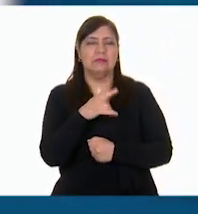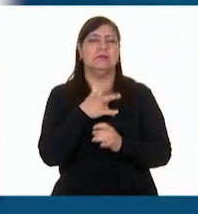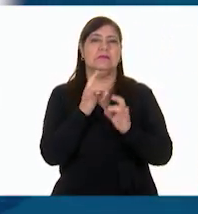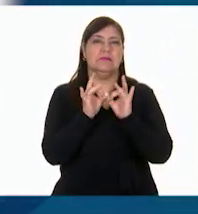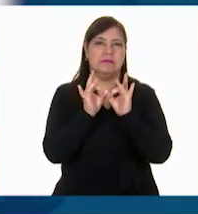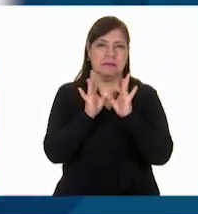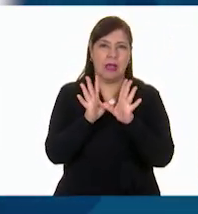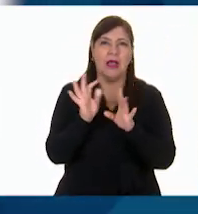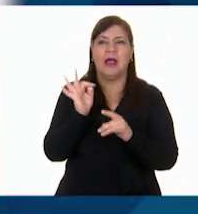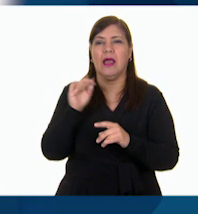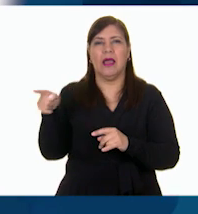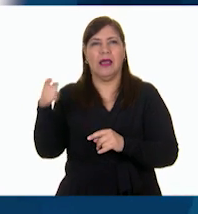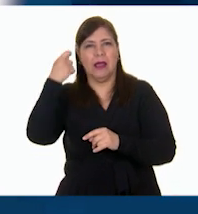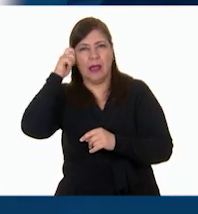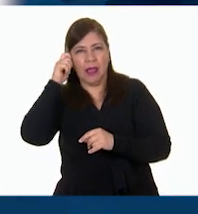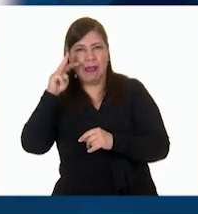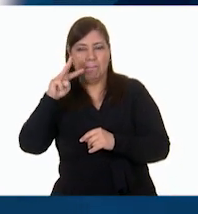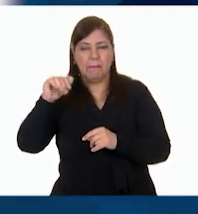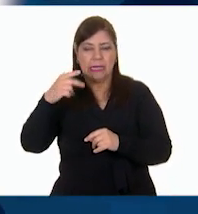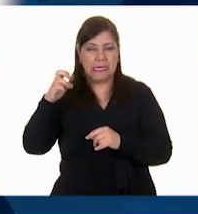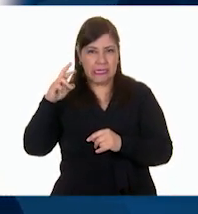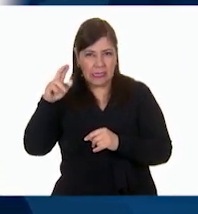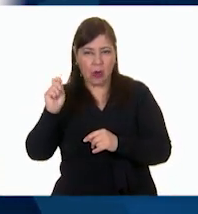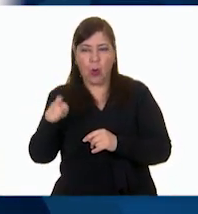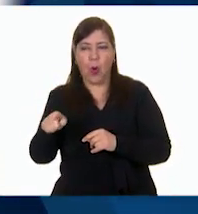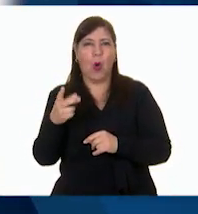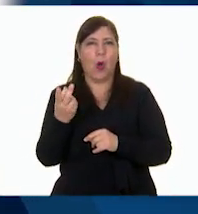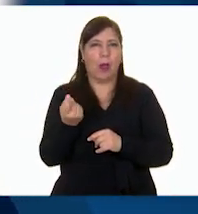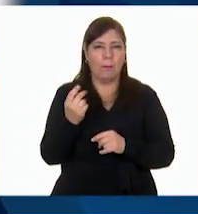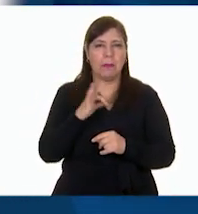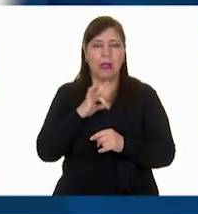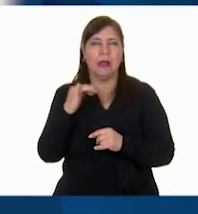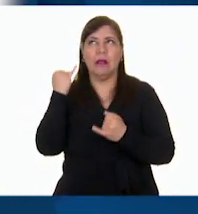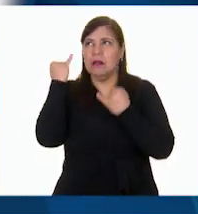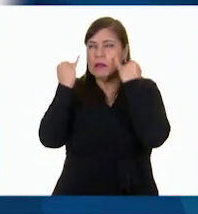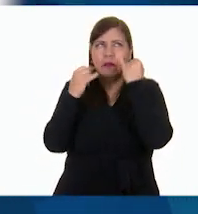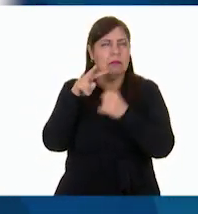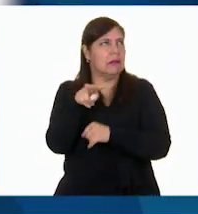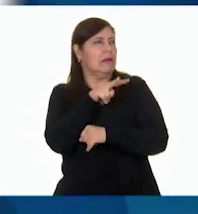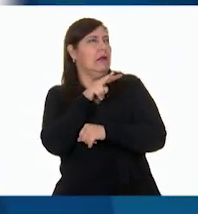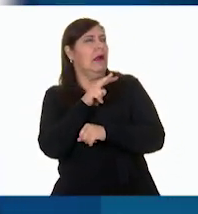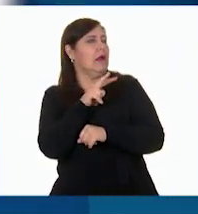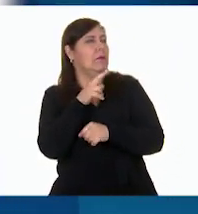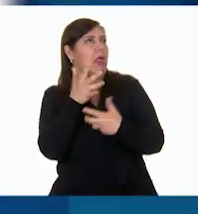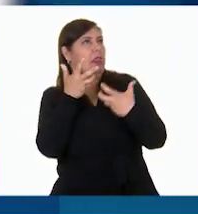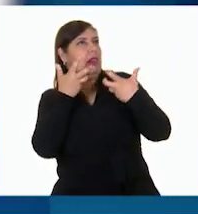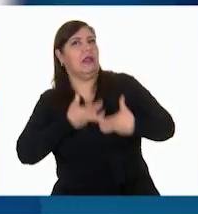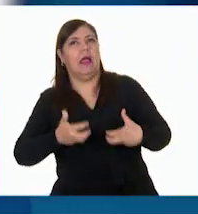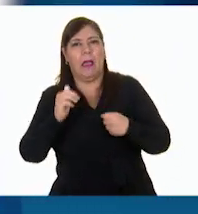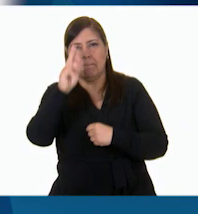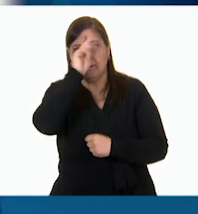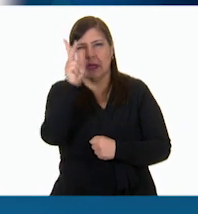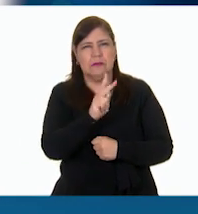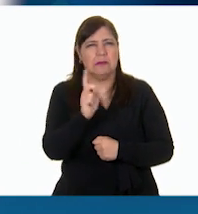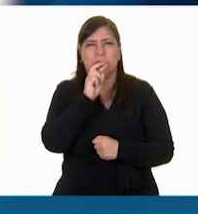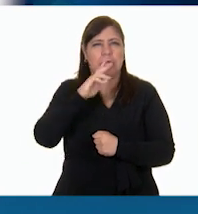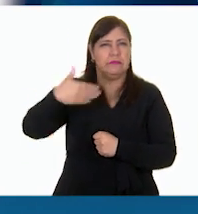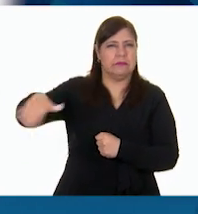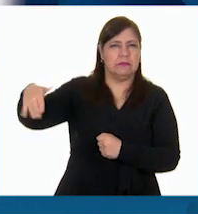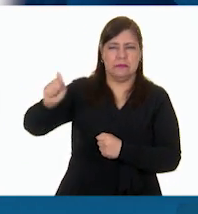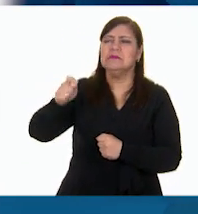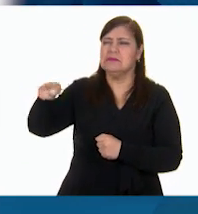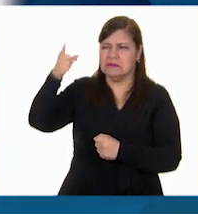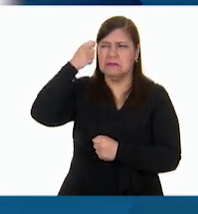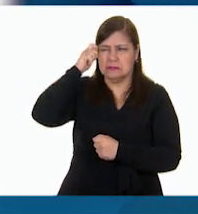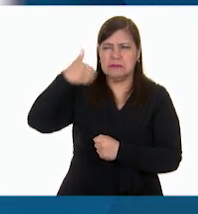en la imaginación de Wagner, y acaso también en la indefensa y racionalidad del perro, una impresión demasiado espantosa. Ya es tarde, Wagner, vete